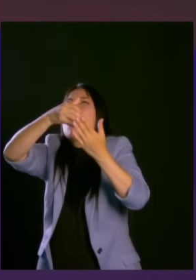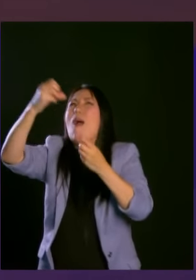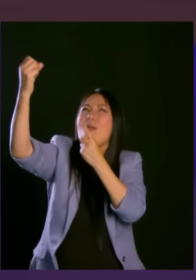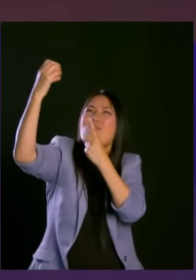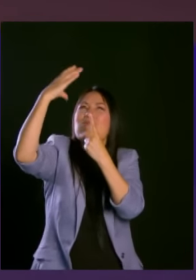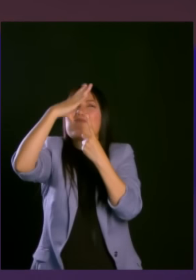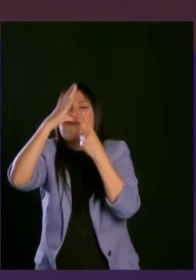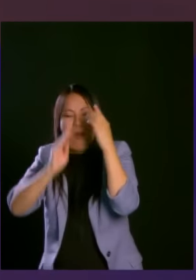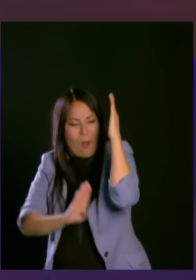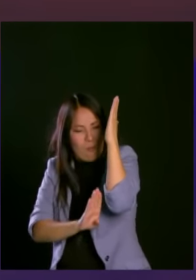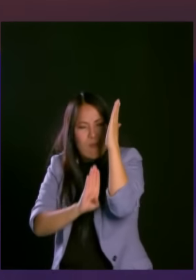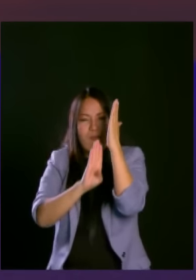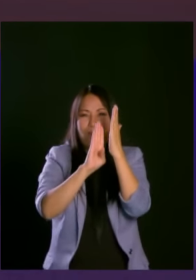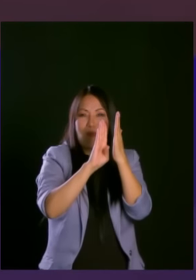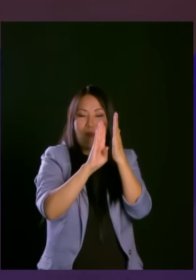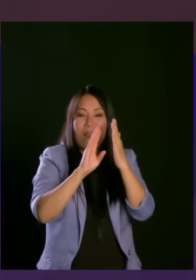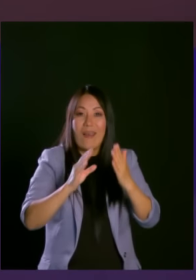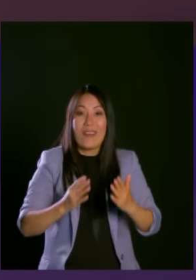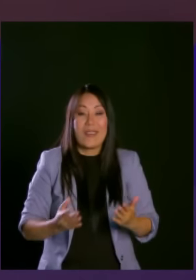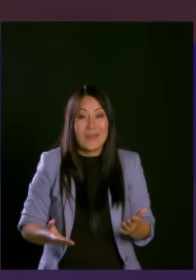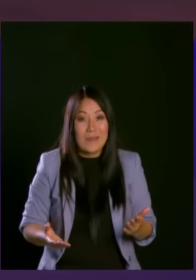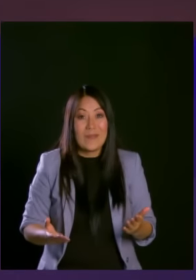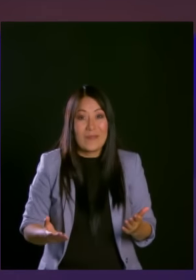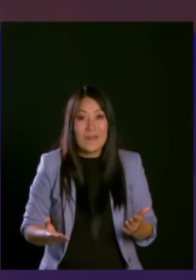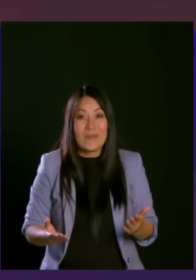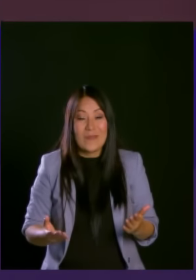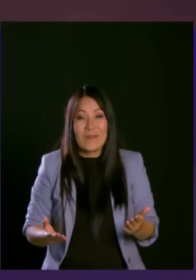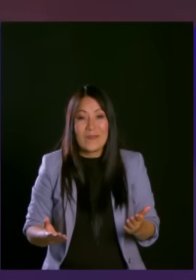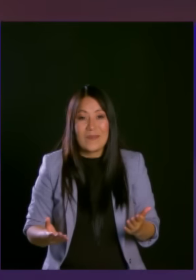Yo sé que el tema es tema como para que me critiquen.